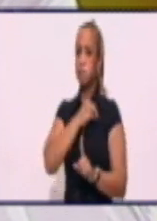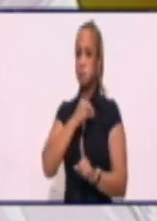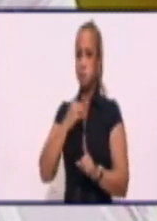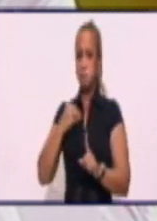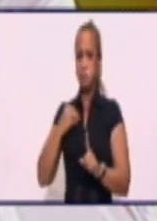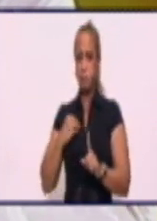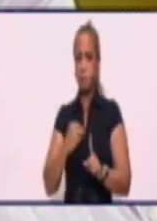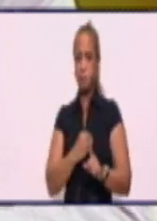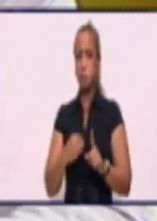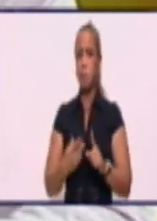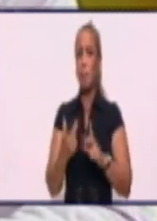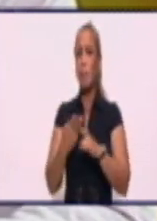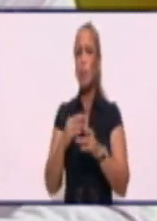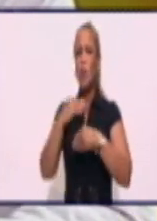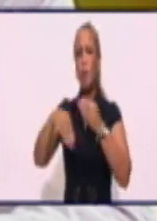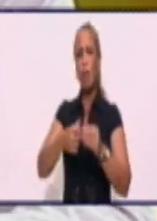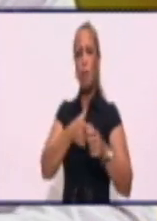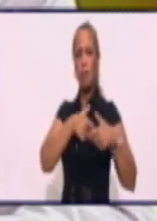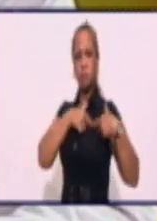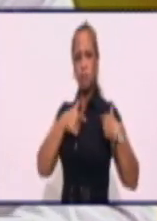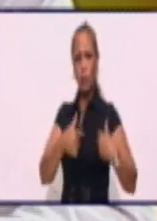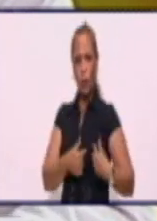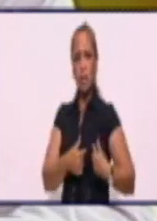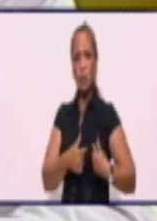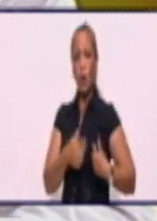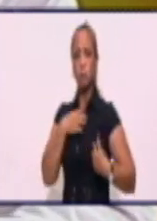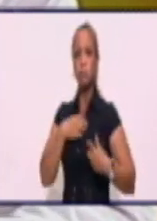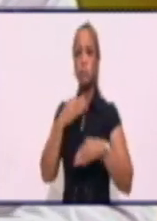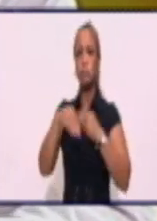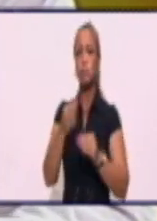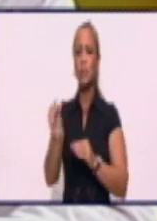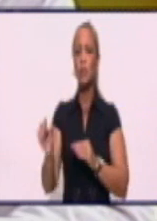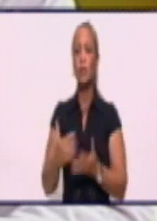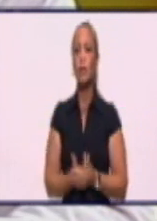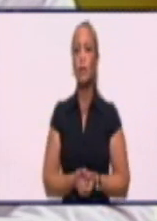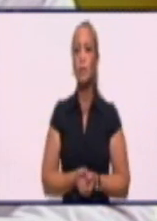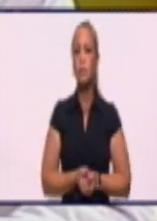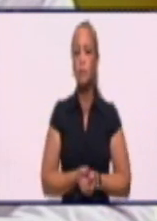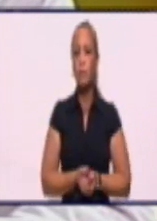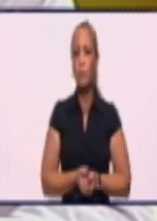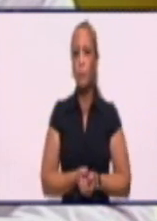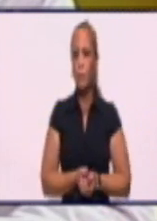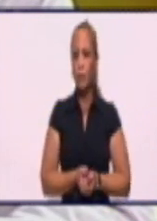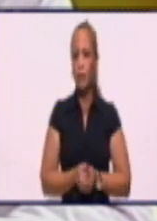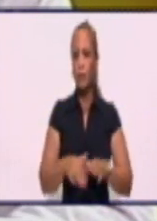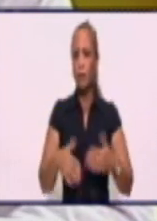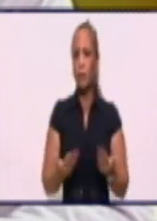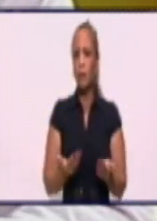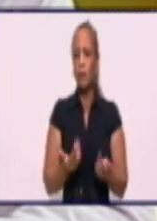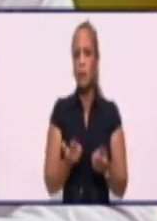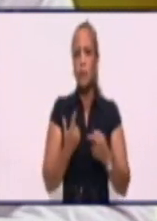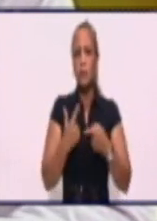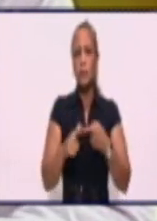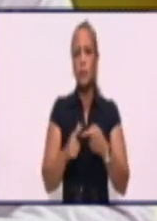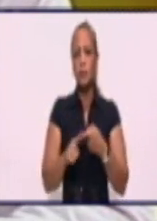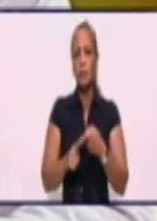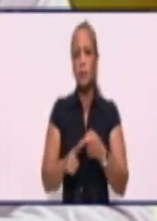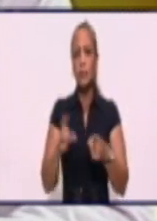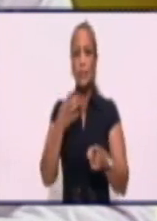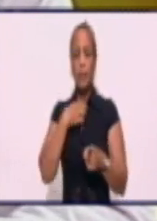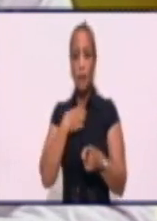los marcapasos cardíacos. Aquellos pacientes que tienen enfermedad de corazón, que dependen de ese equipo. Y